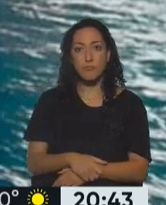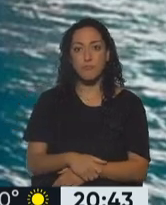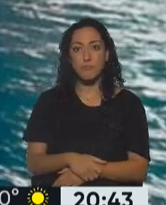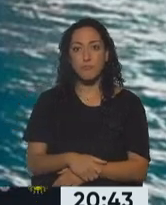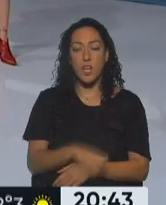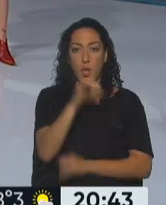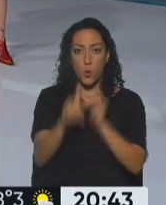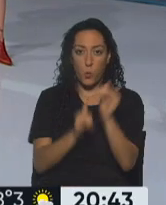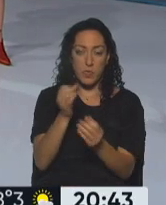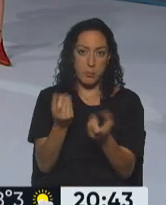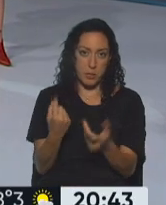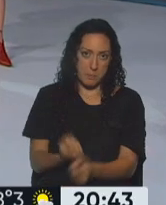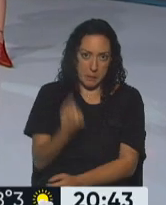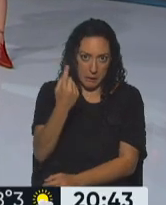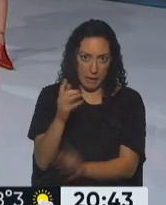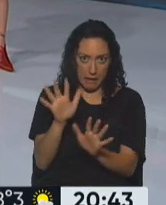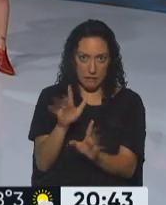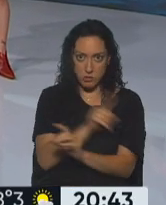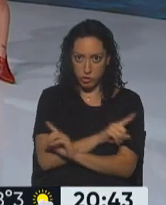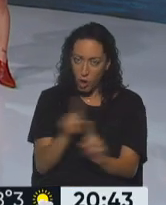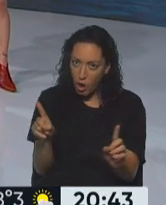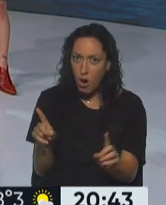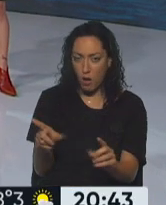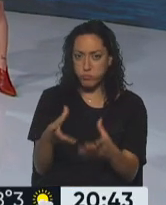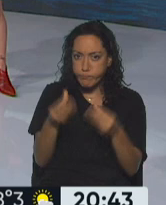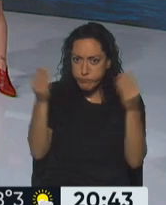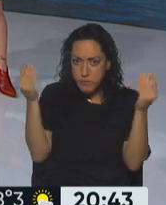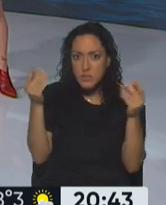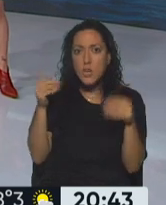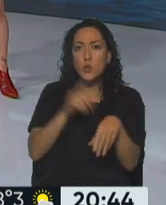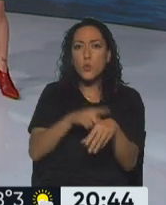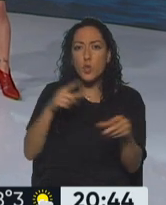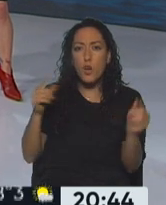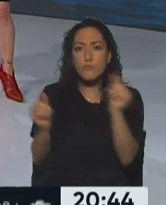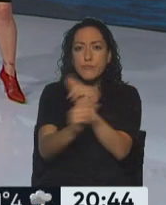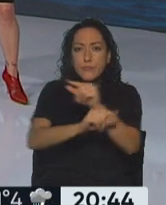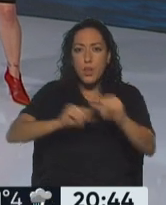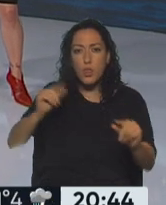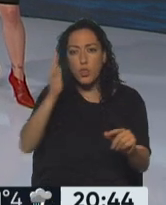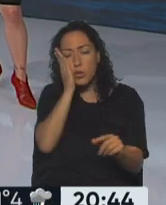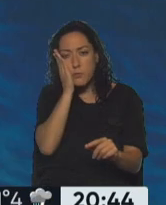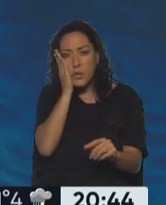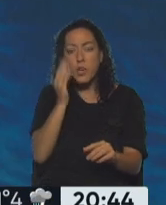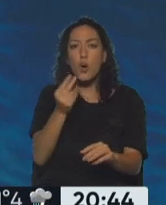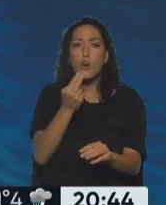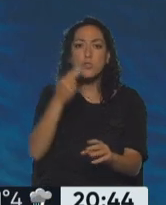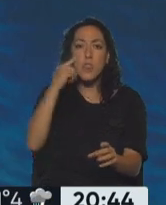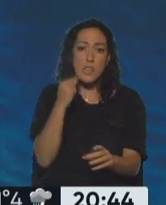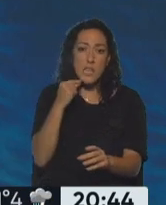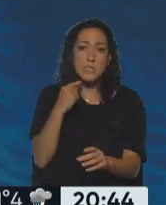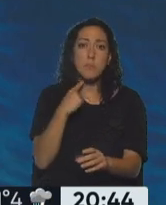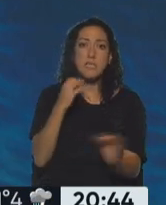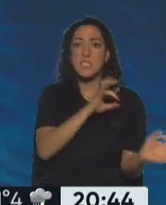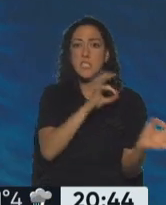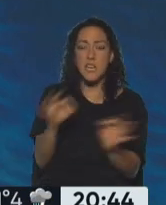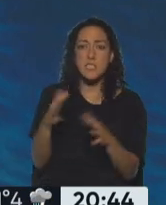no es la primera vez que sucede de esta manera, lo que cuentan es que se van turnando para dormir. 11 días. Cuando llegaron a España, los atendieron